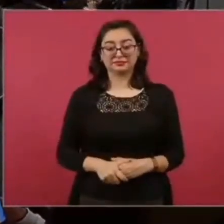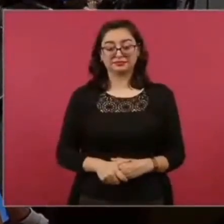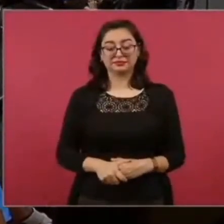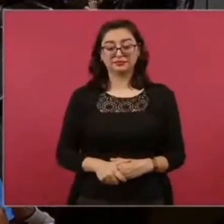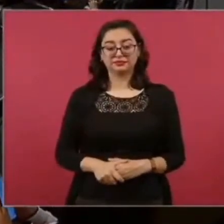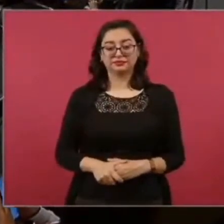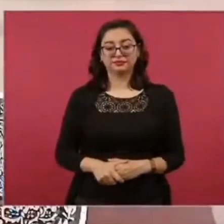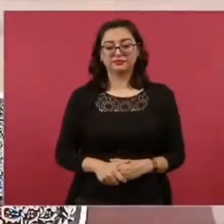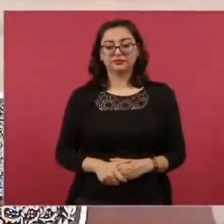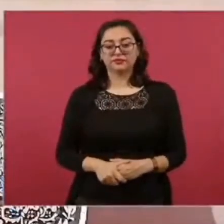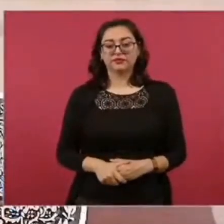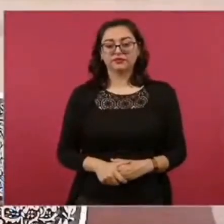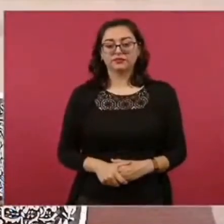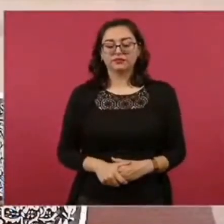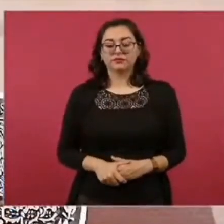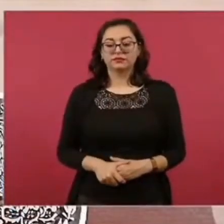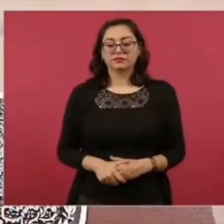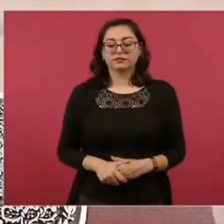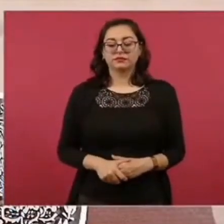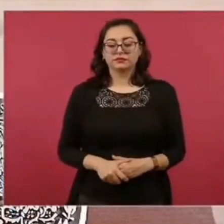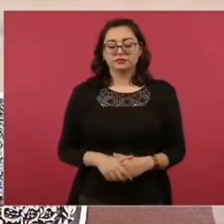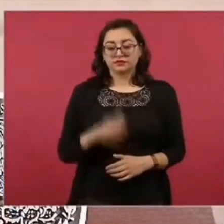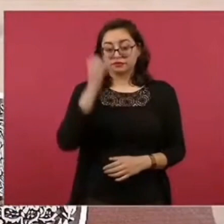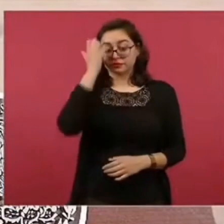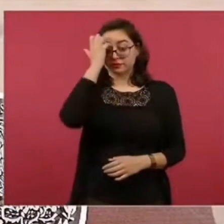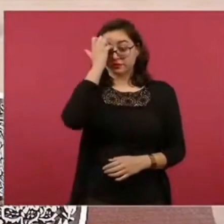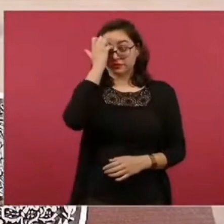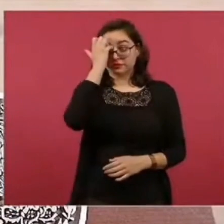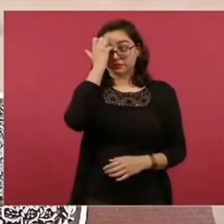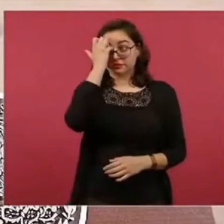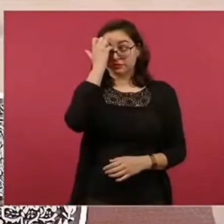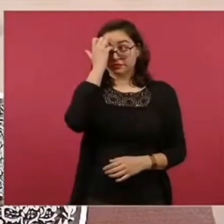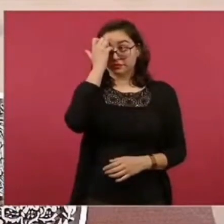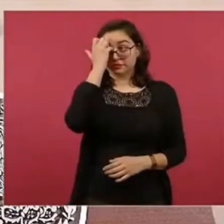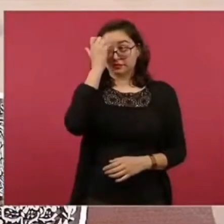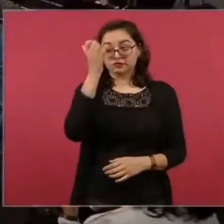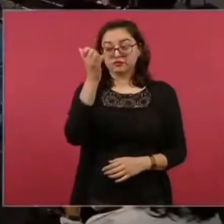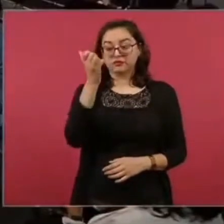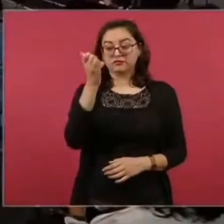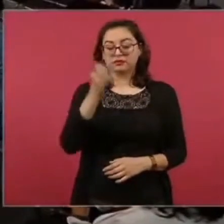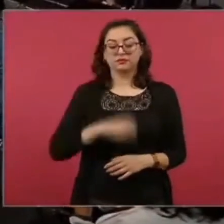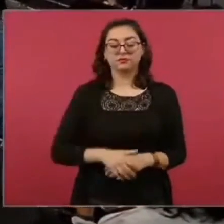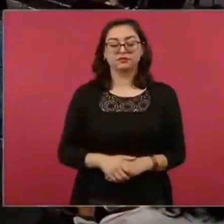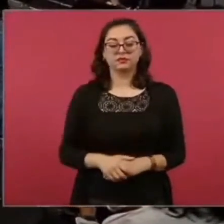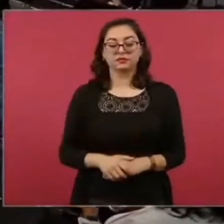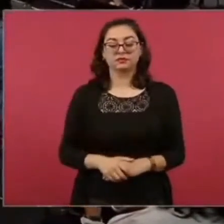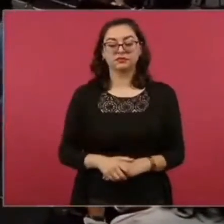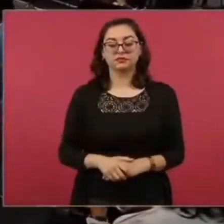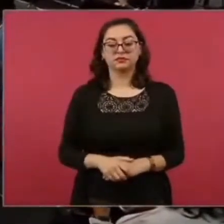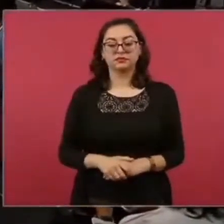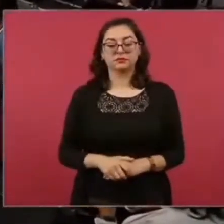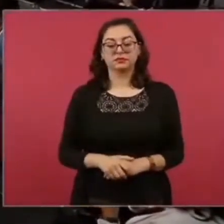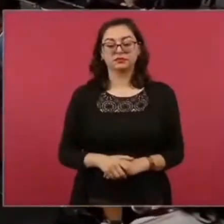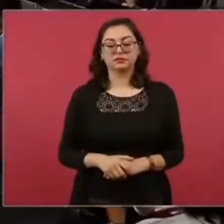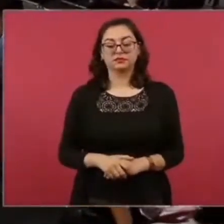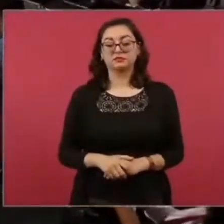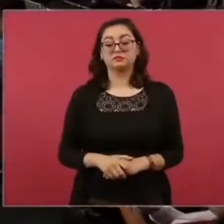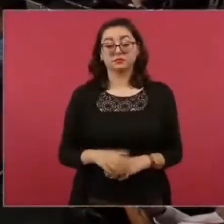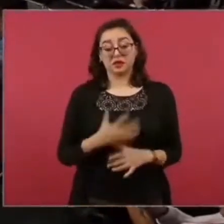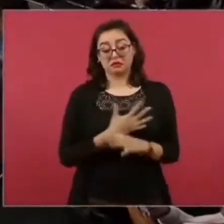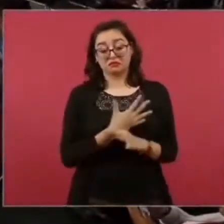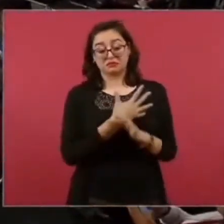hablan de elección de Estado. ¿Por qué no pones cuando el